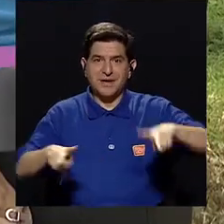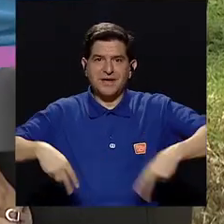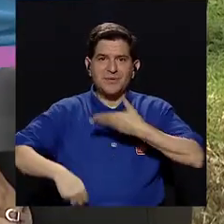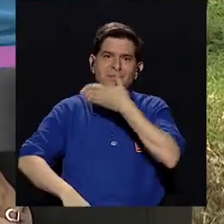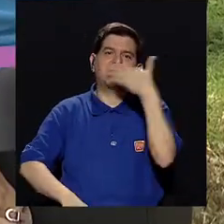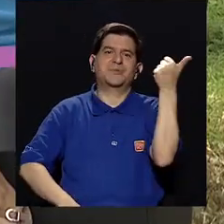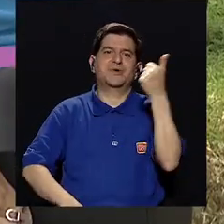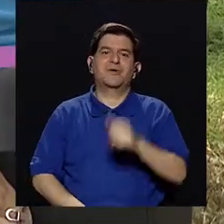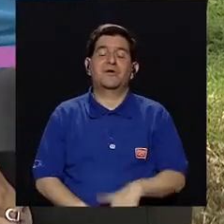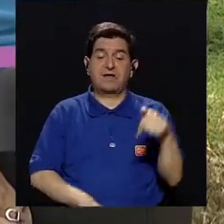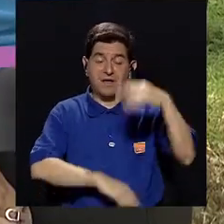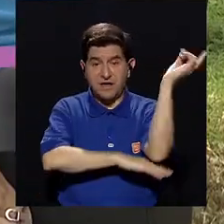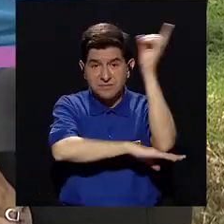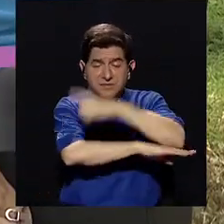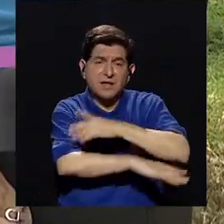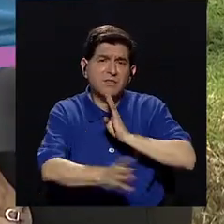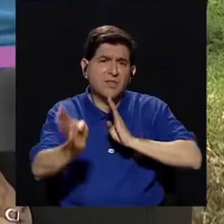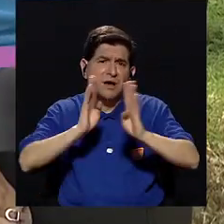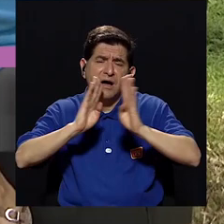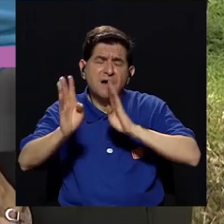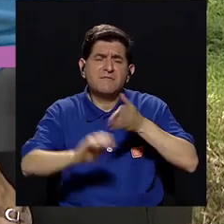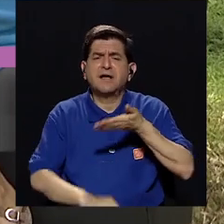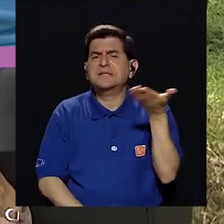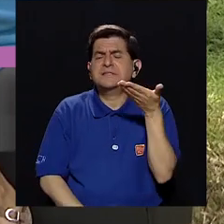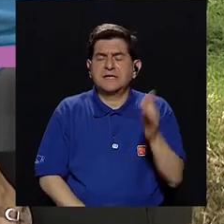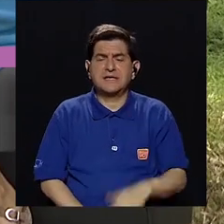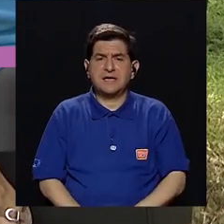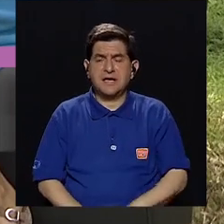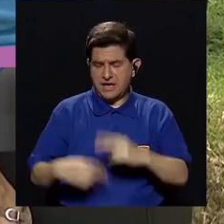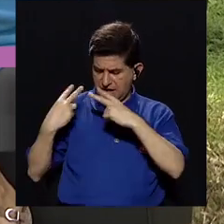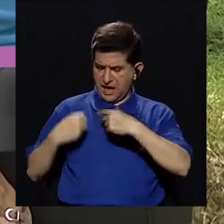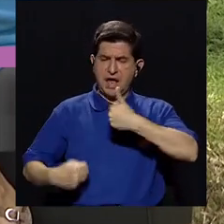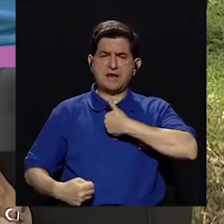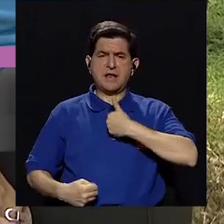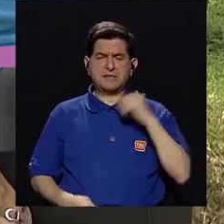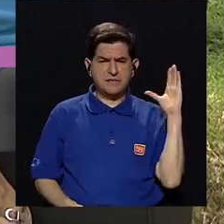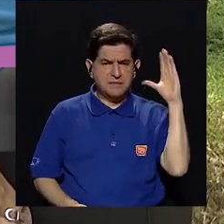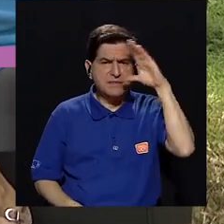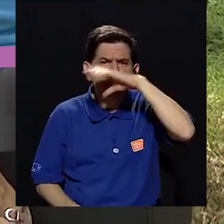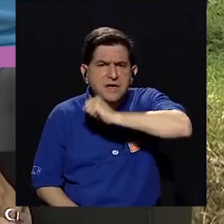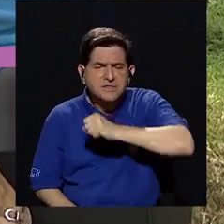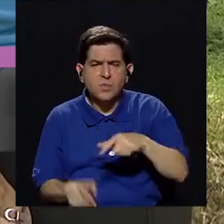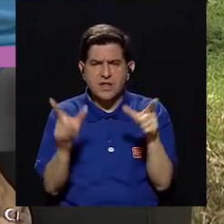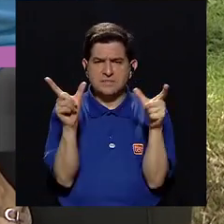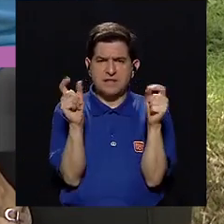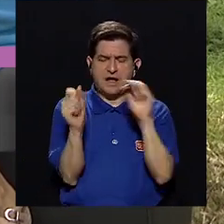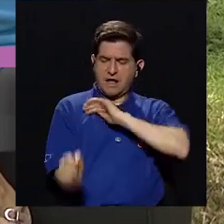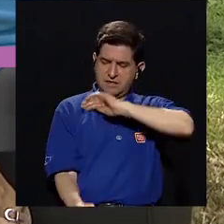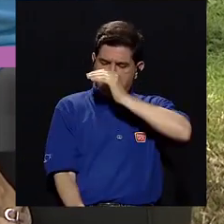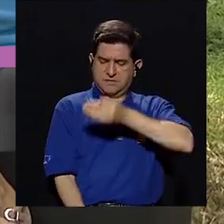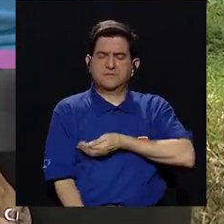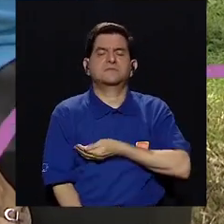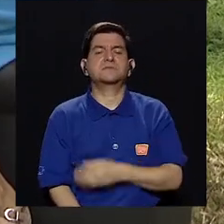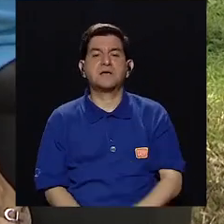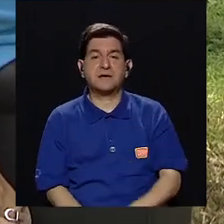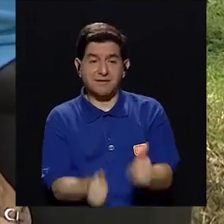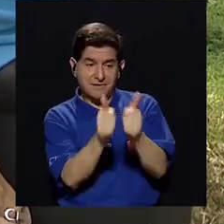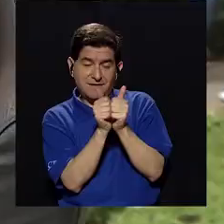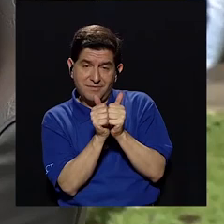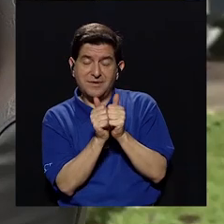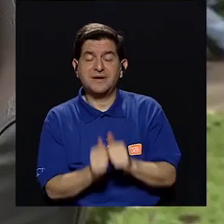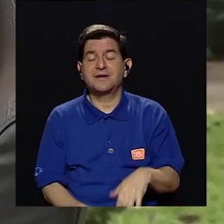mejor el día de hoy conversando acerca del auto examen para detectar cáncer de mama para ello nos